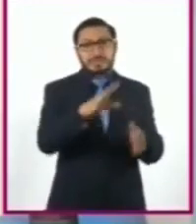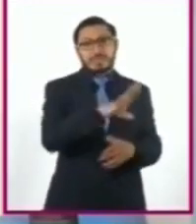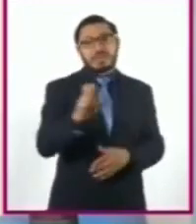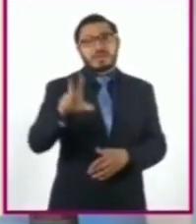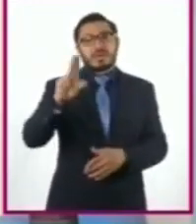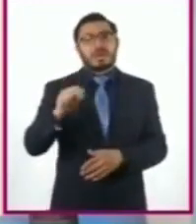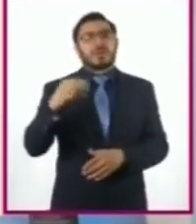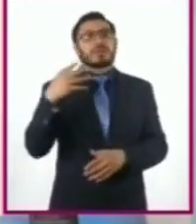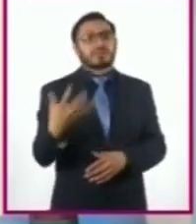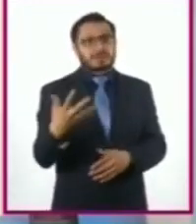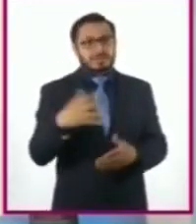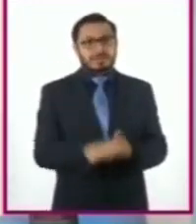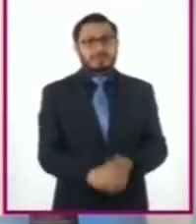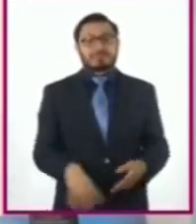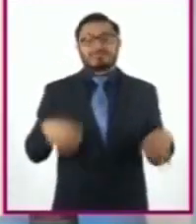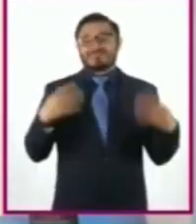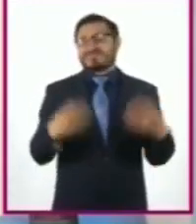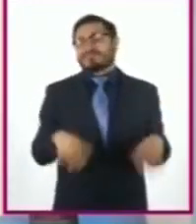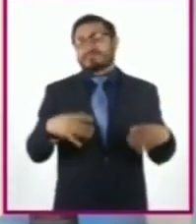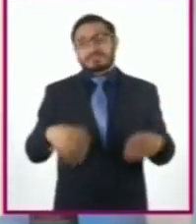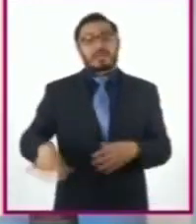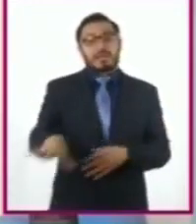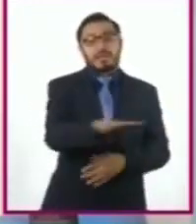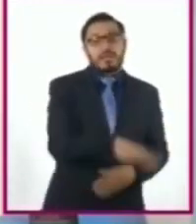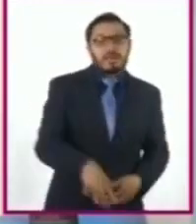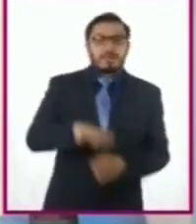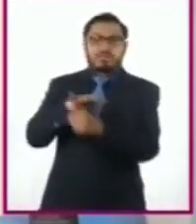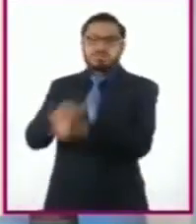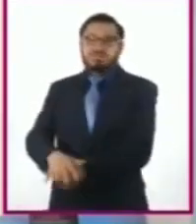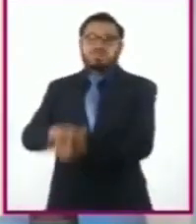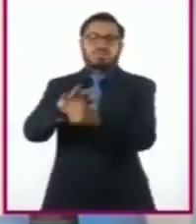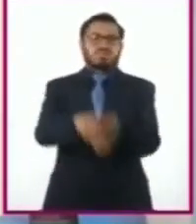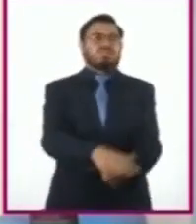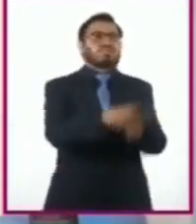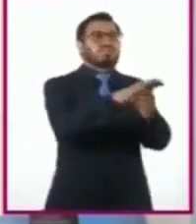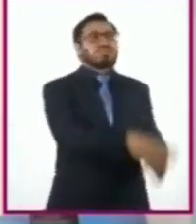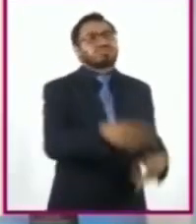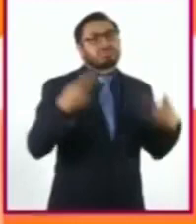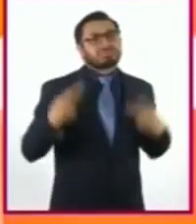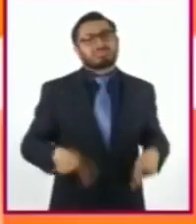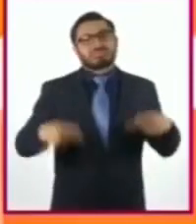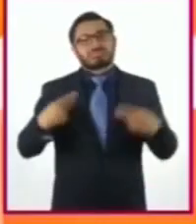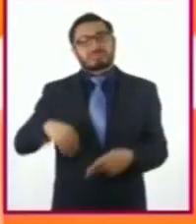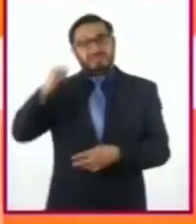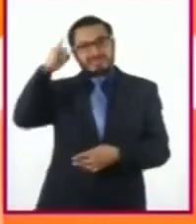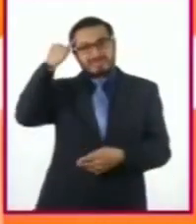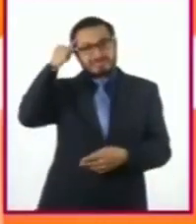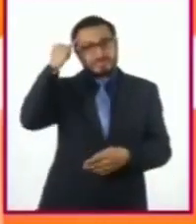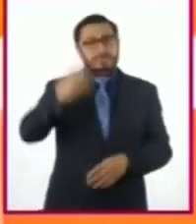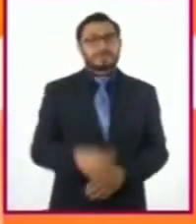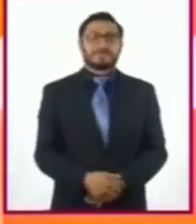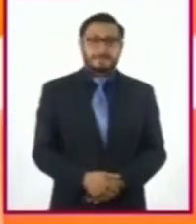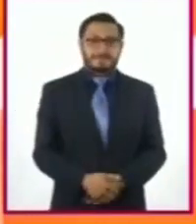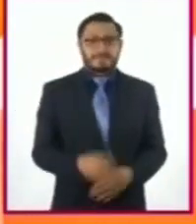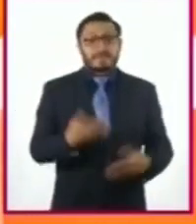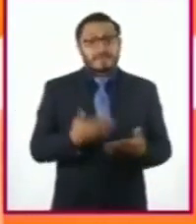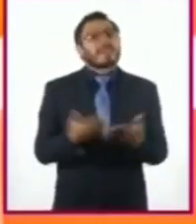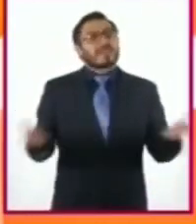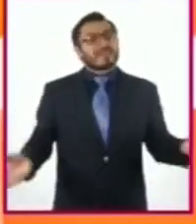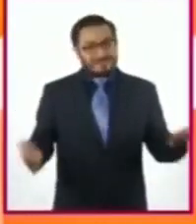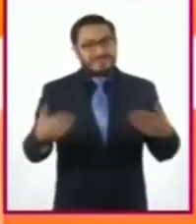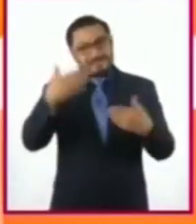1585 con el sometimiento de la población indígena. Ahora sabemos que el proceso